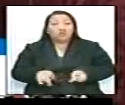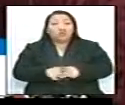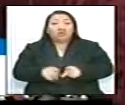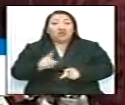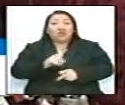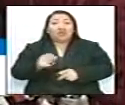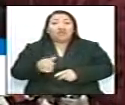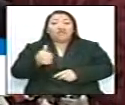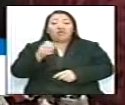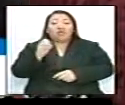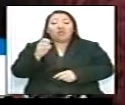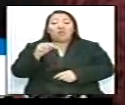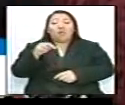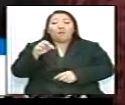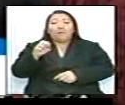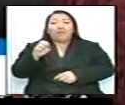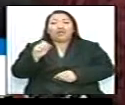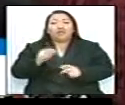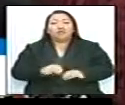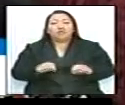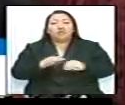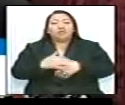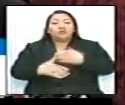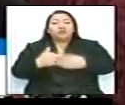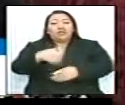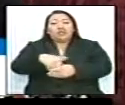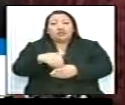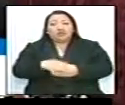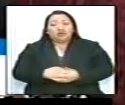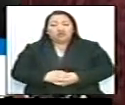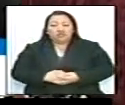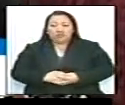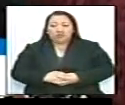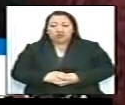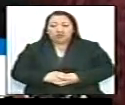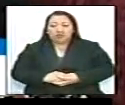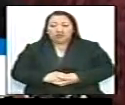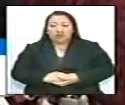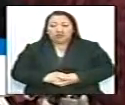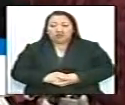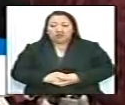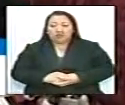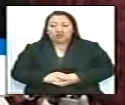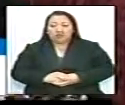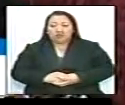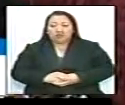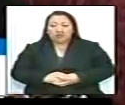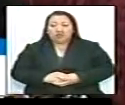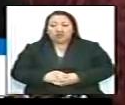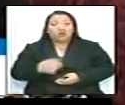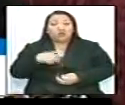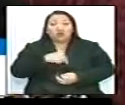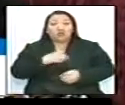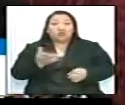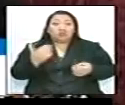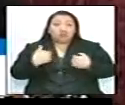OMPE, que son en materias del proceso electoral que vamos a tener, o quizás no vayamos a